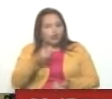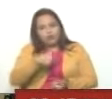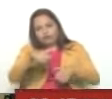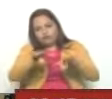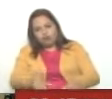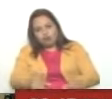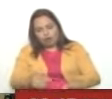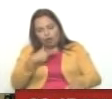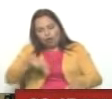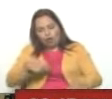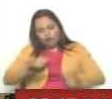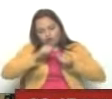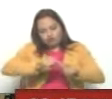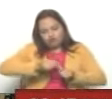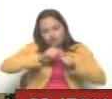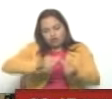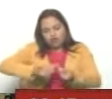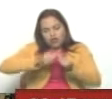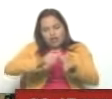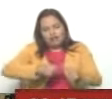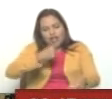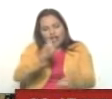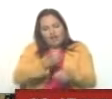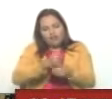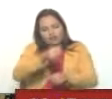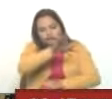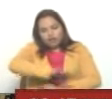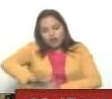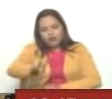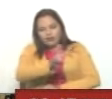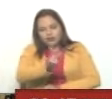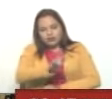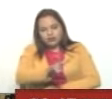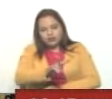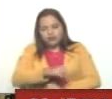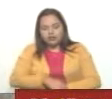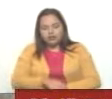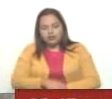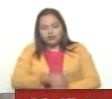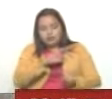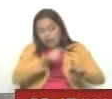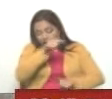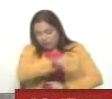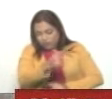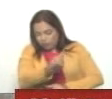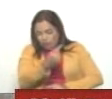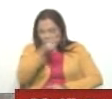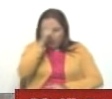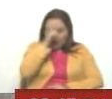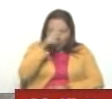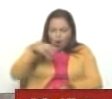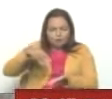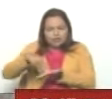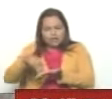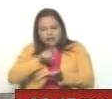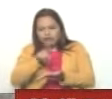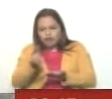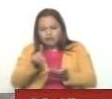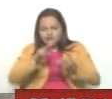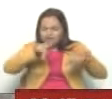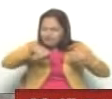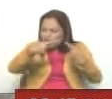verdad de mejorar la cobertura en todo el país. Pero la inversión no solamente está allí, estamos digamos actualizando